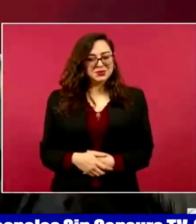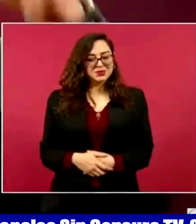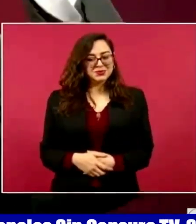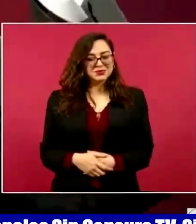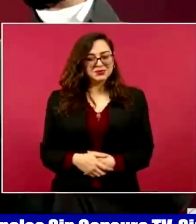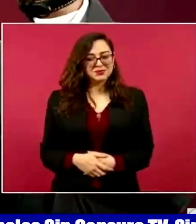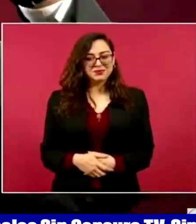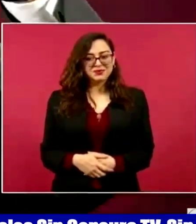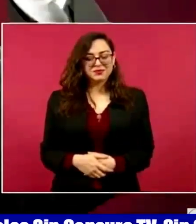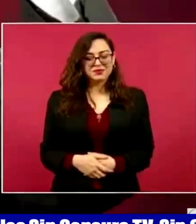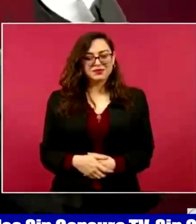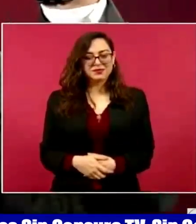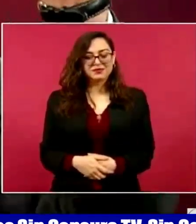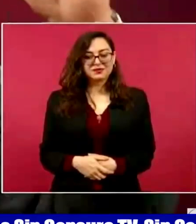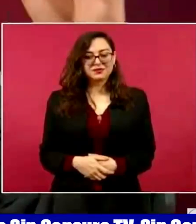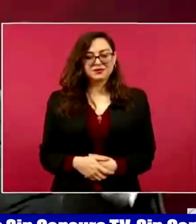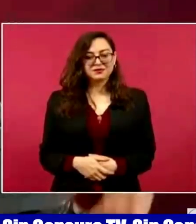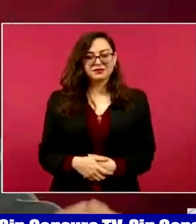Que se vayan